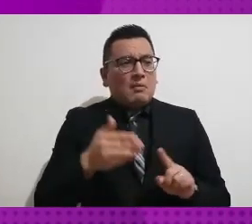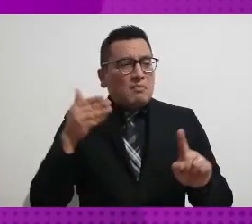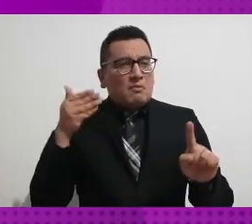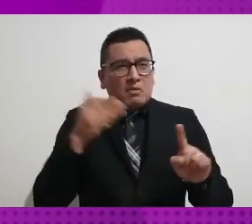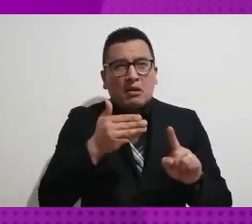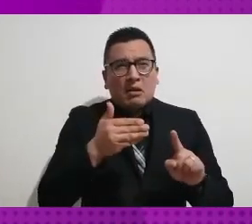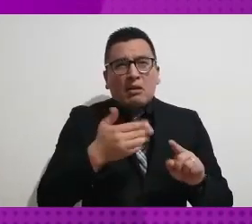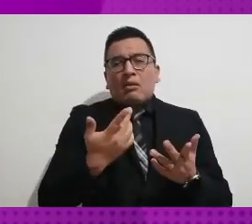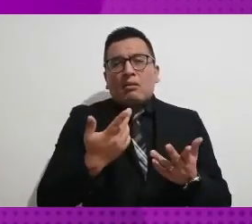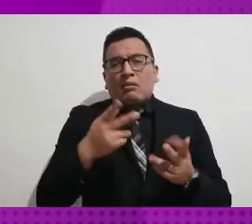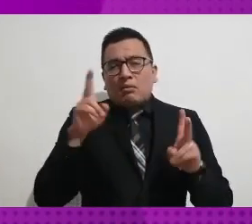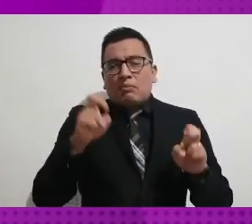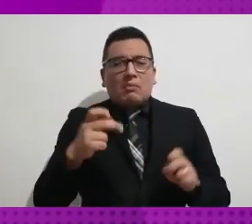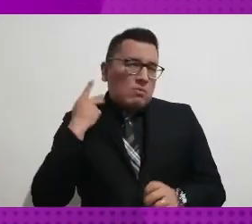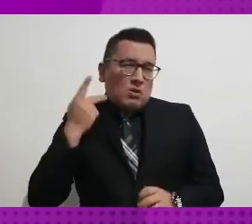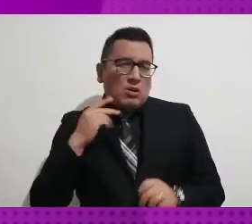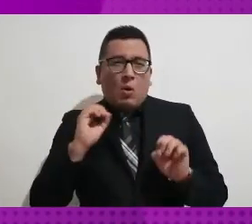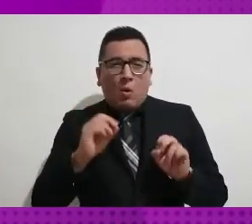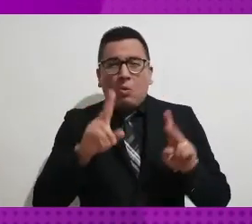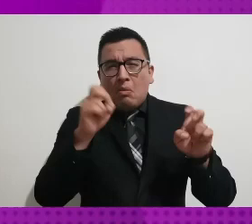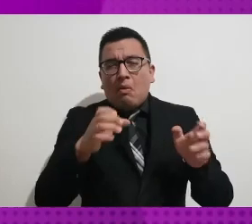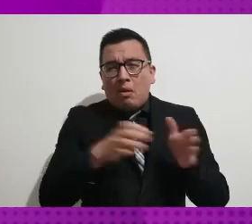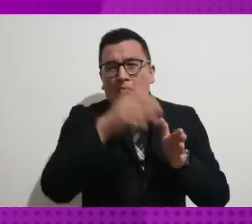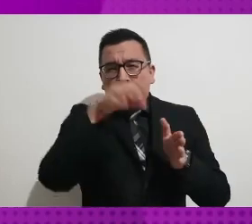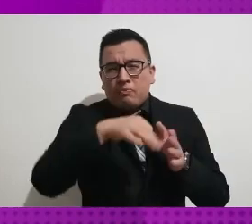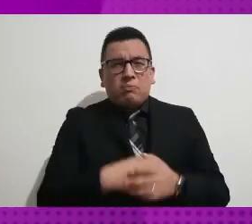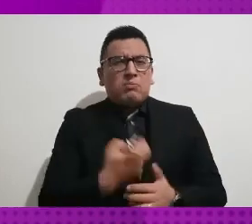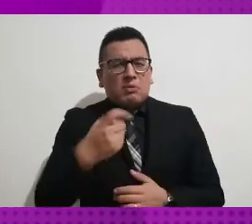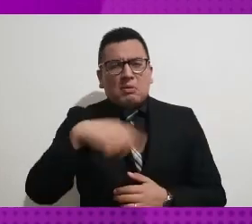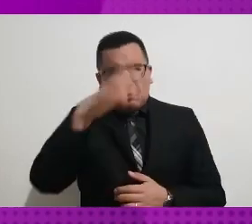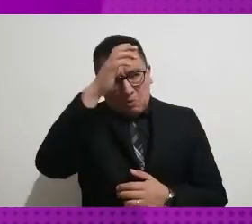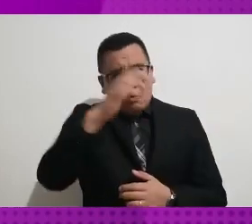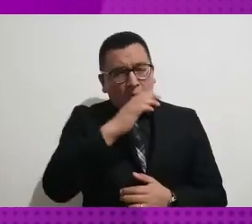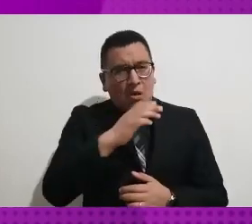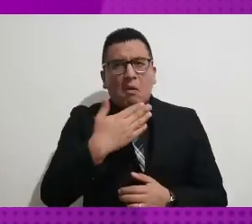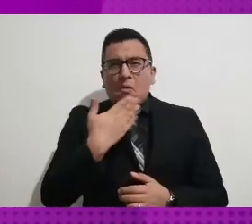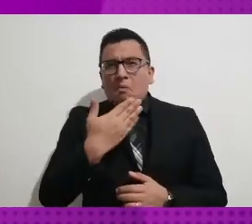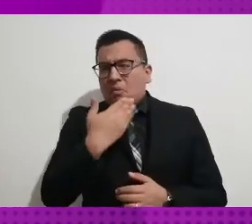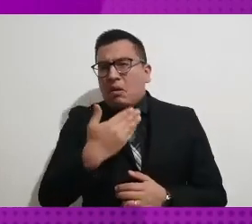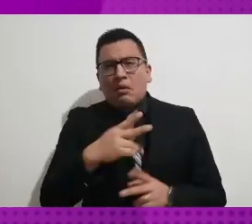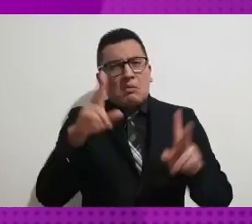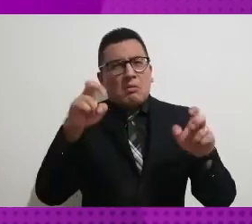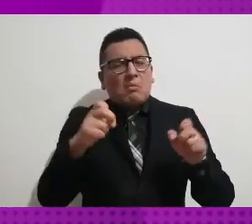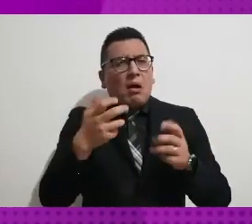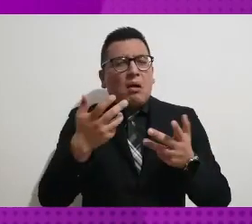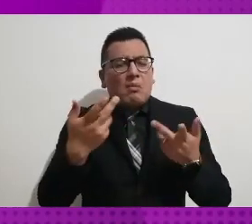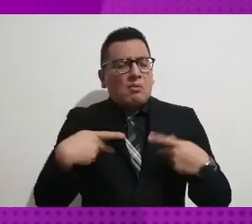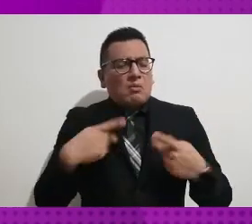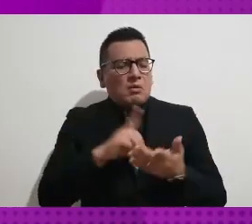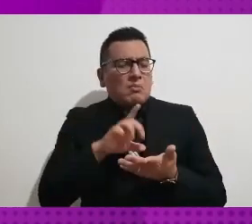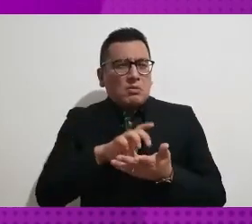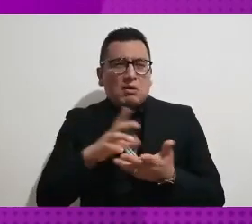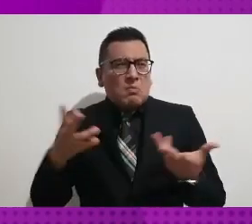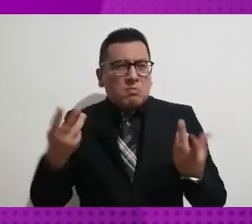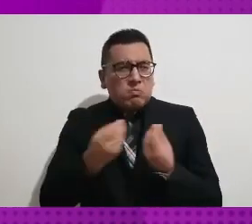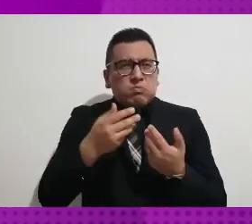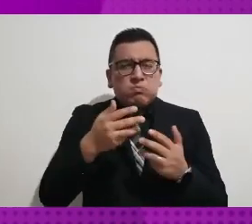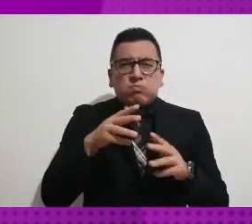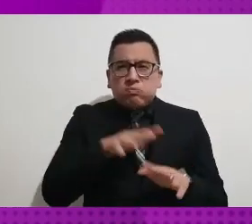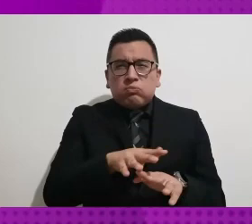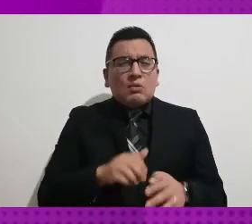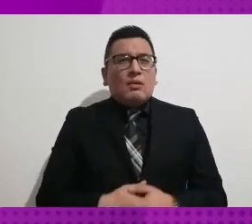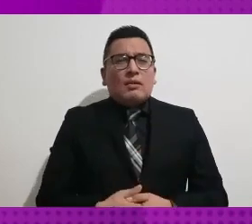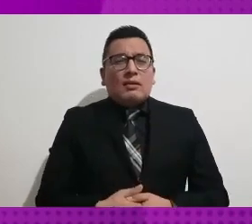sea, en Coahuila avanzamos muy bien en la inclusión, pero pues no todos los políticos en este